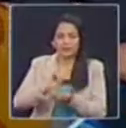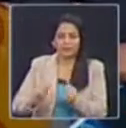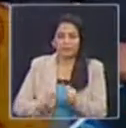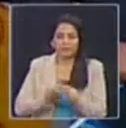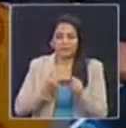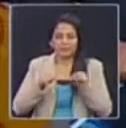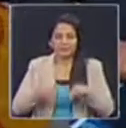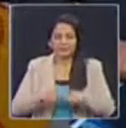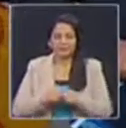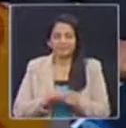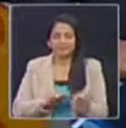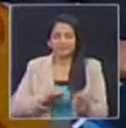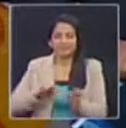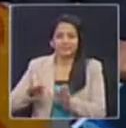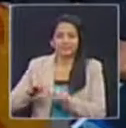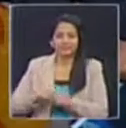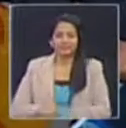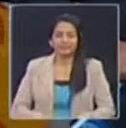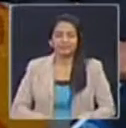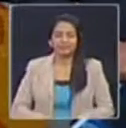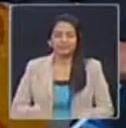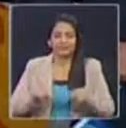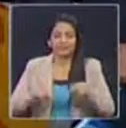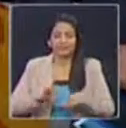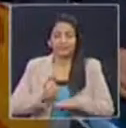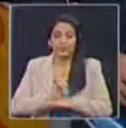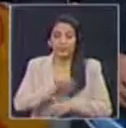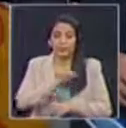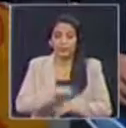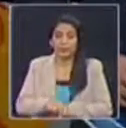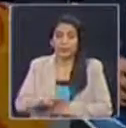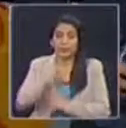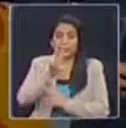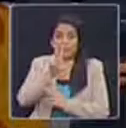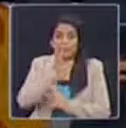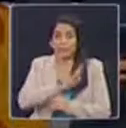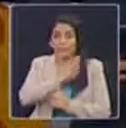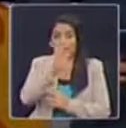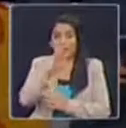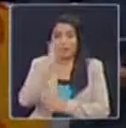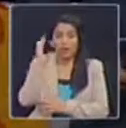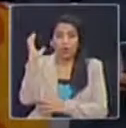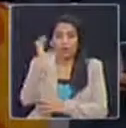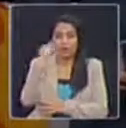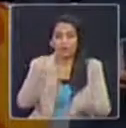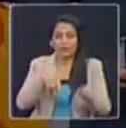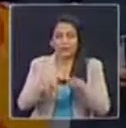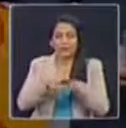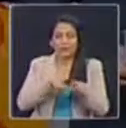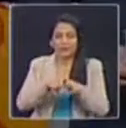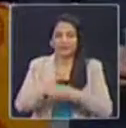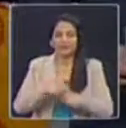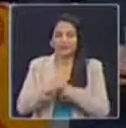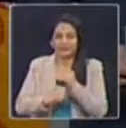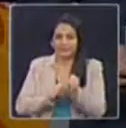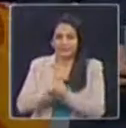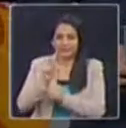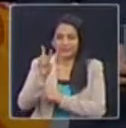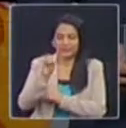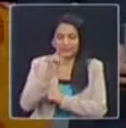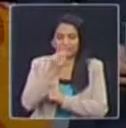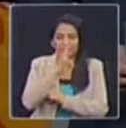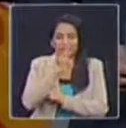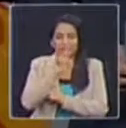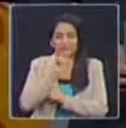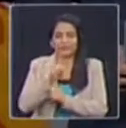Y en el siguiente resumen les contamos que 13 judocas representarán al país en los Juegos Bolivarianos Santa Marta, Colombia 2017. Por otra parte, se realizó el